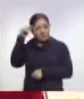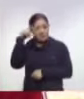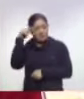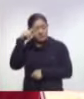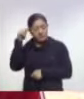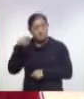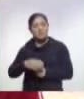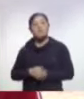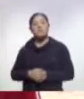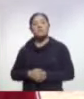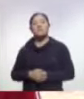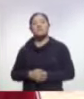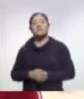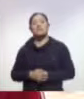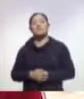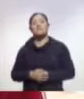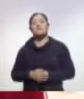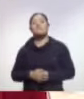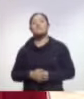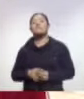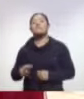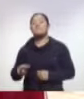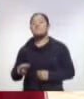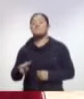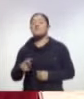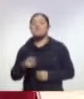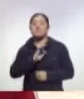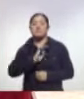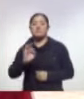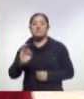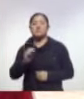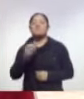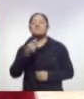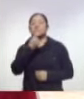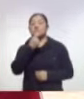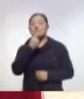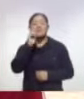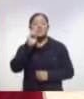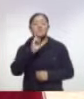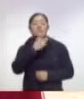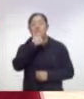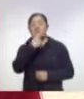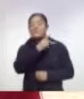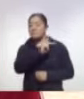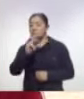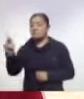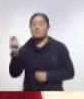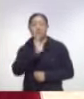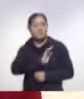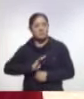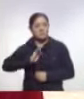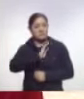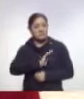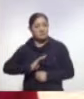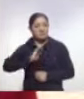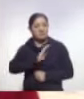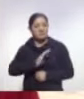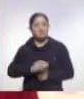posible que muchos niños y niñas se encuentren felices por el obsequio recibido.